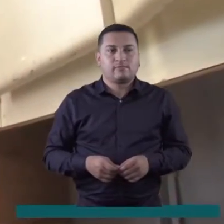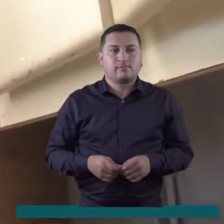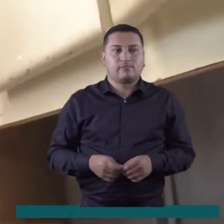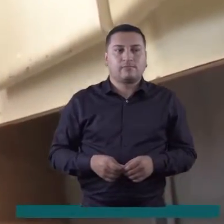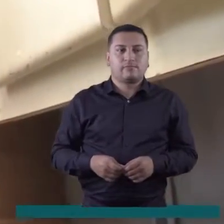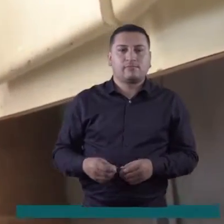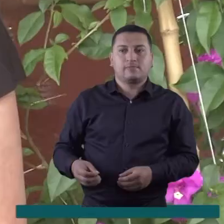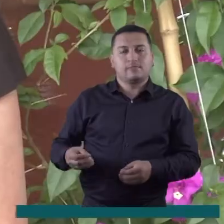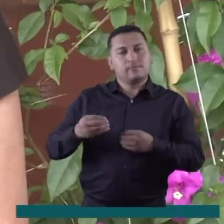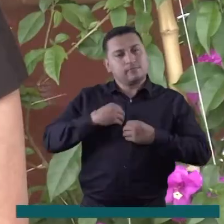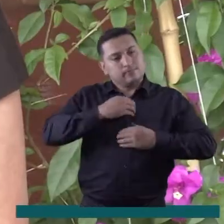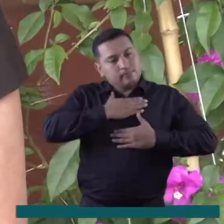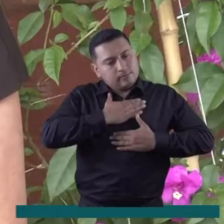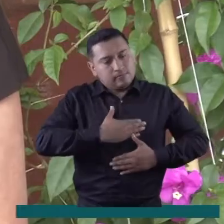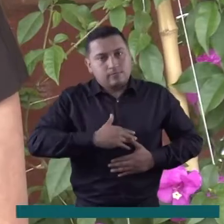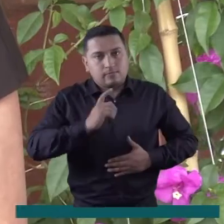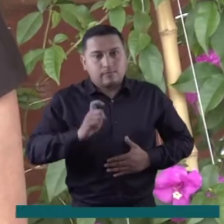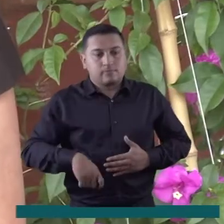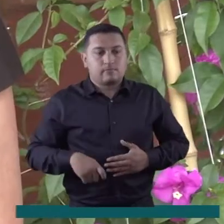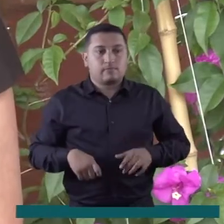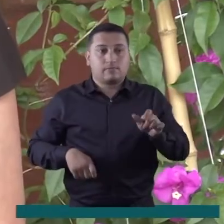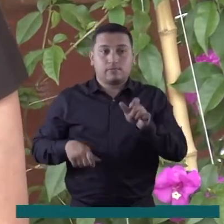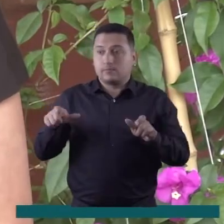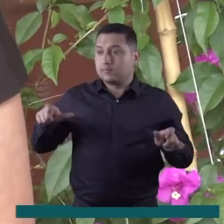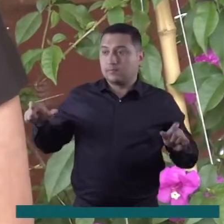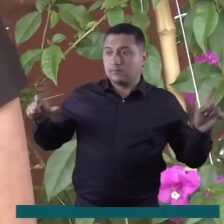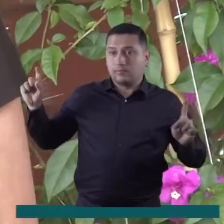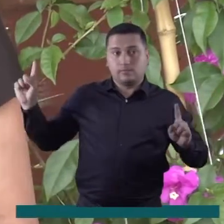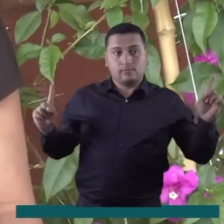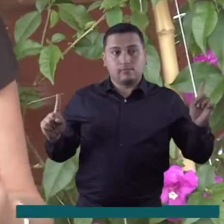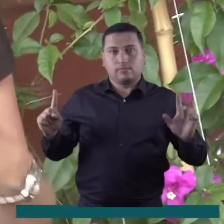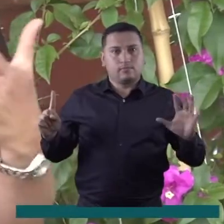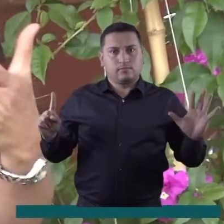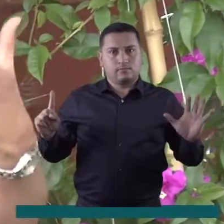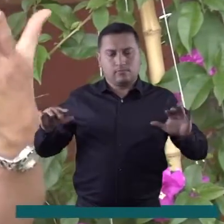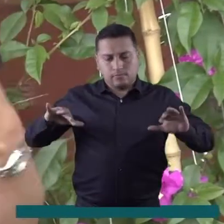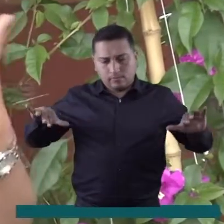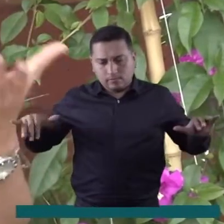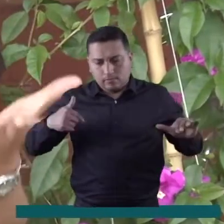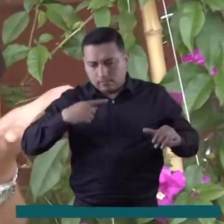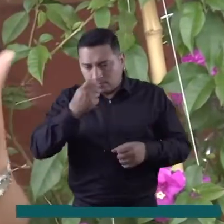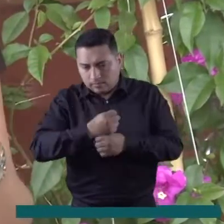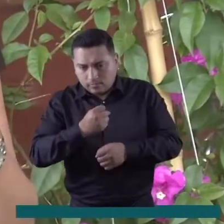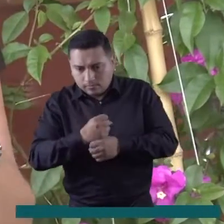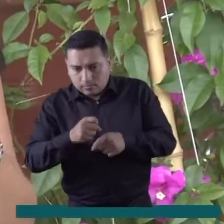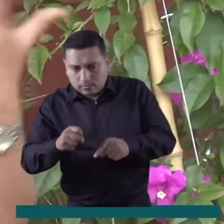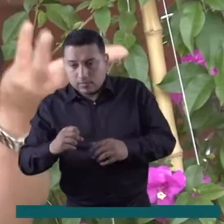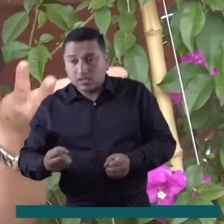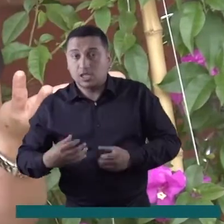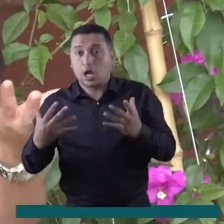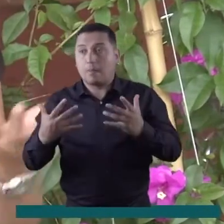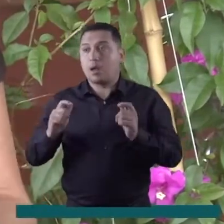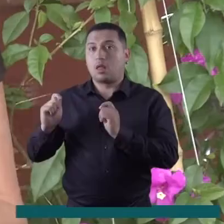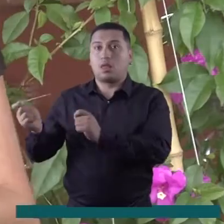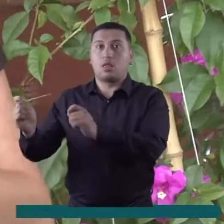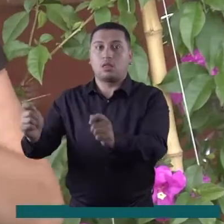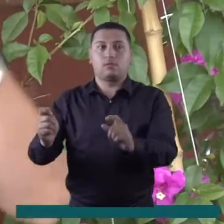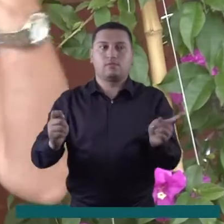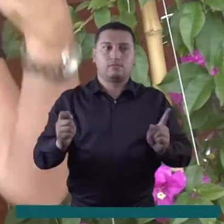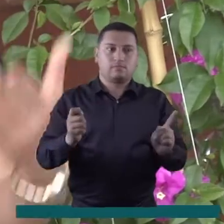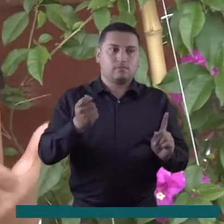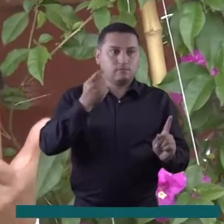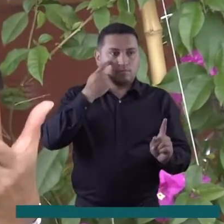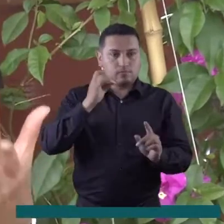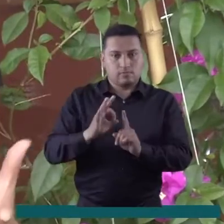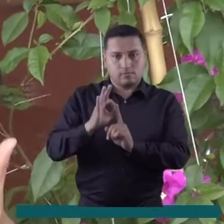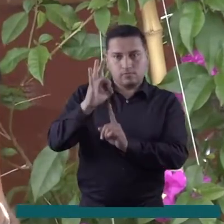La tienes que estar tranquilo, no puedes estar con personas al lado porque te estás trabajando algo que es completamente inflamable. No